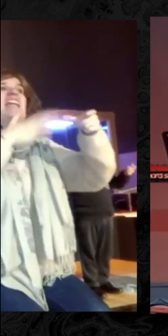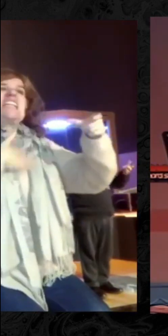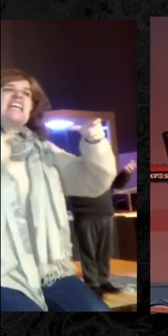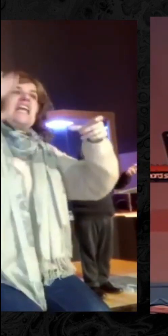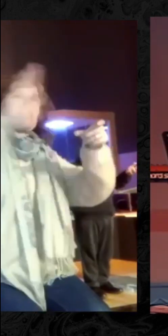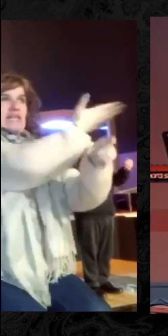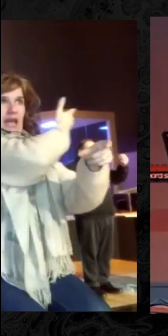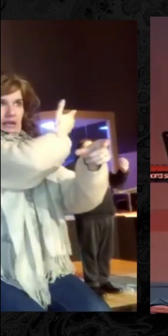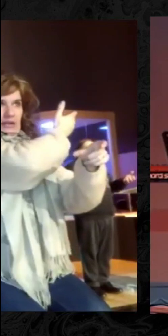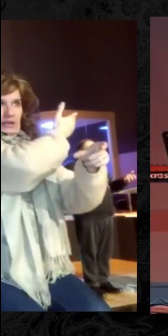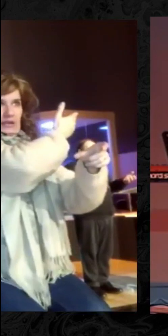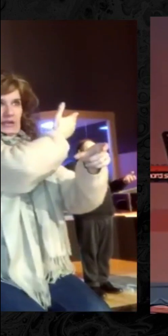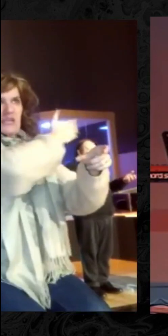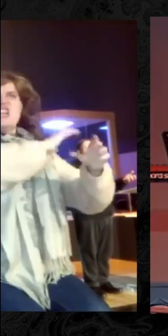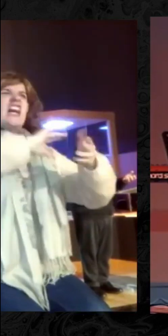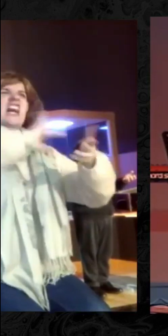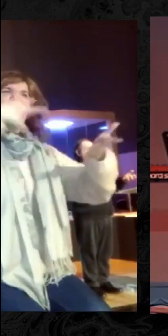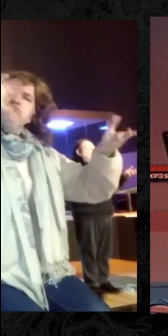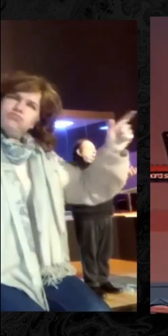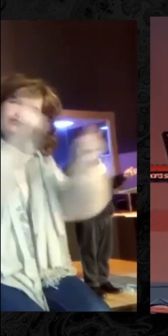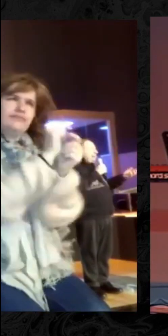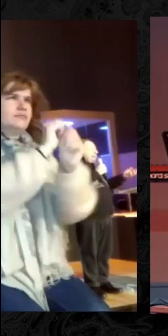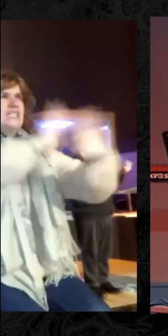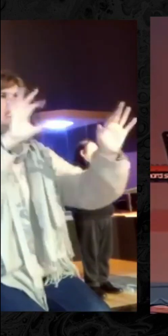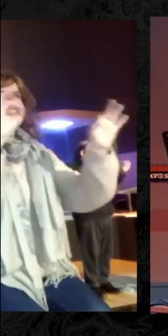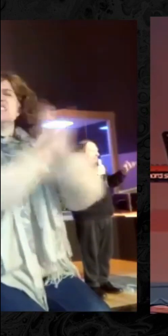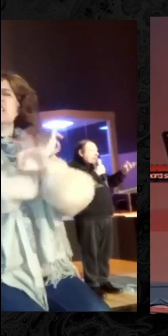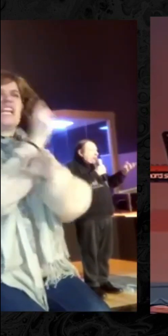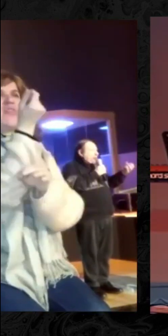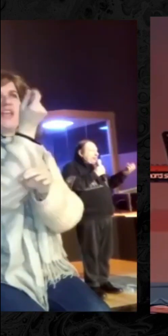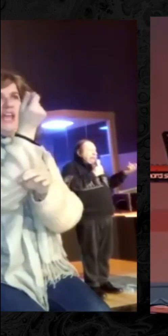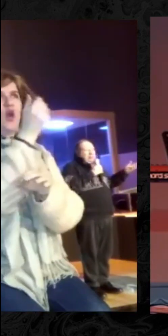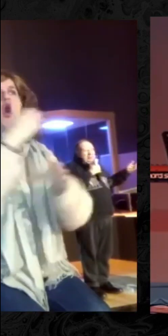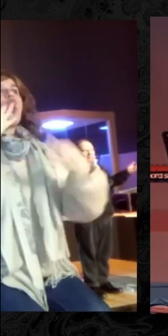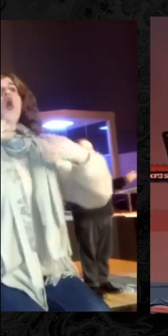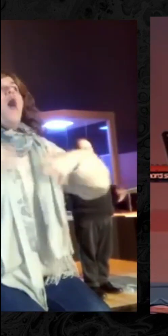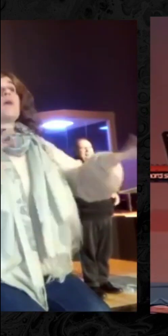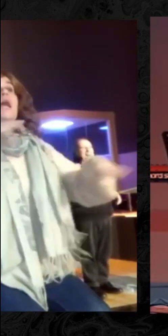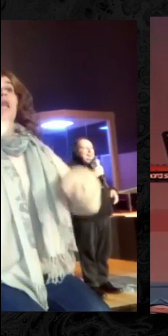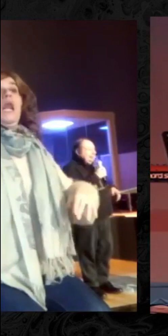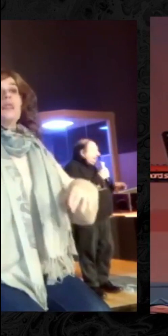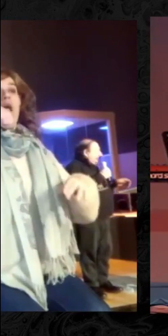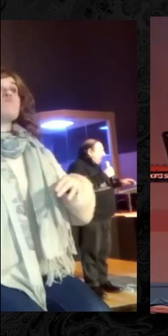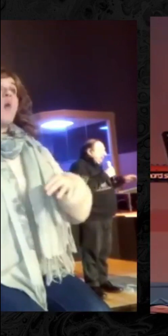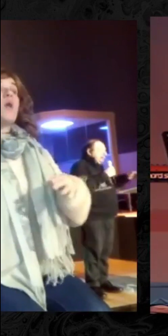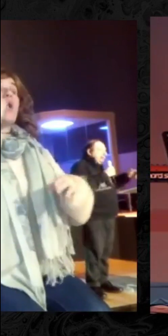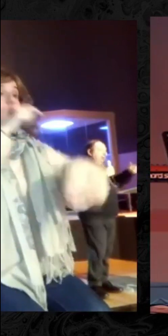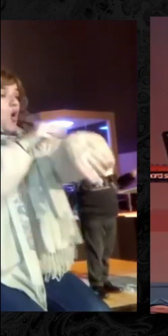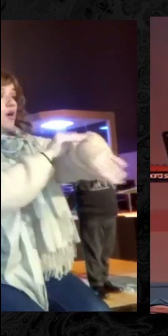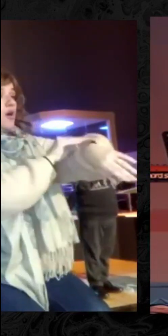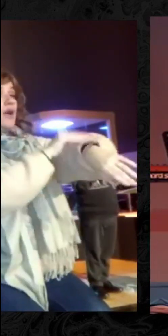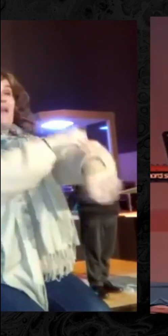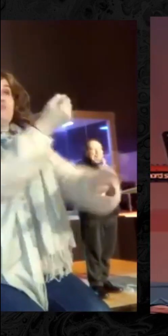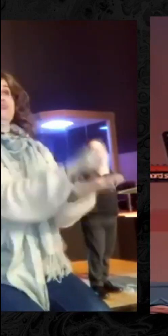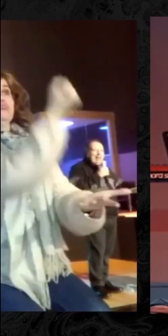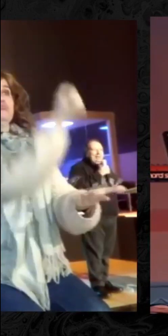físico cuando llega ese momento que sea la moneda digital no podrás tener dinero físico por lo tanto será un